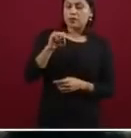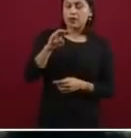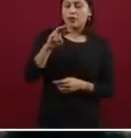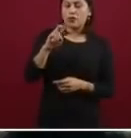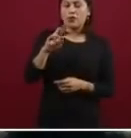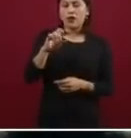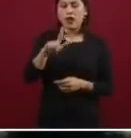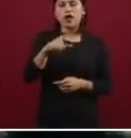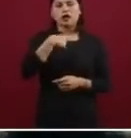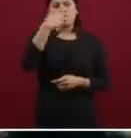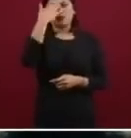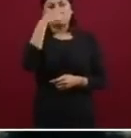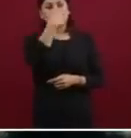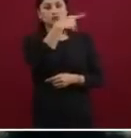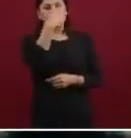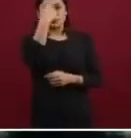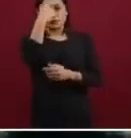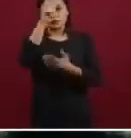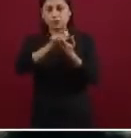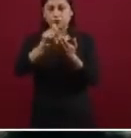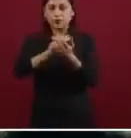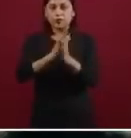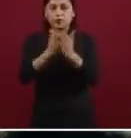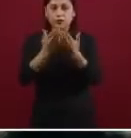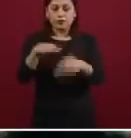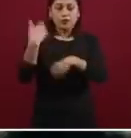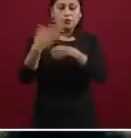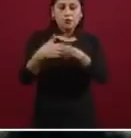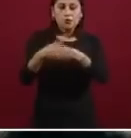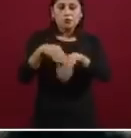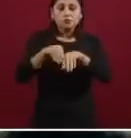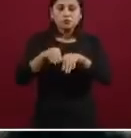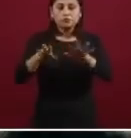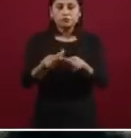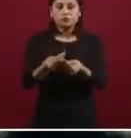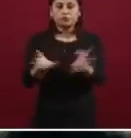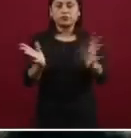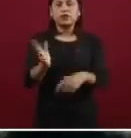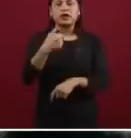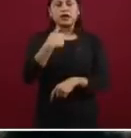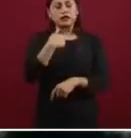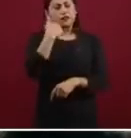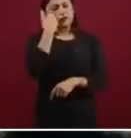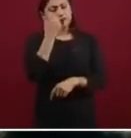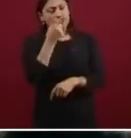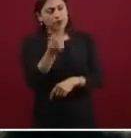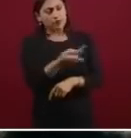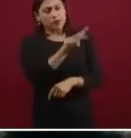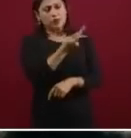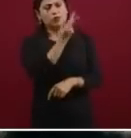pero me gustaría enseñar a los lectores franceses lo que es la economía